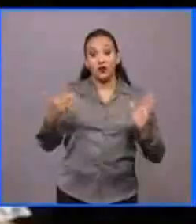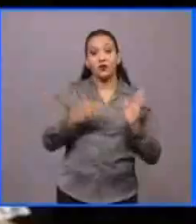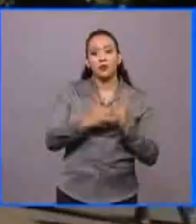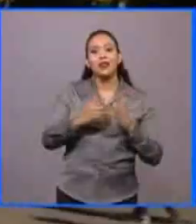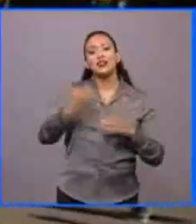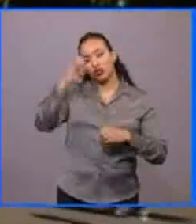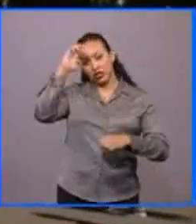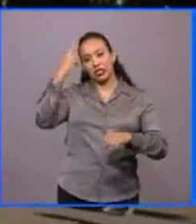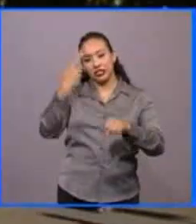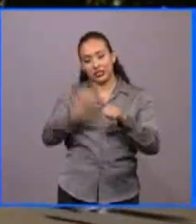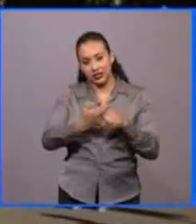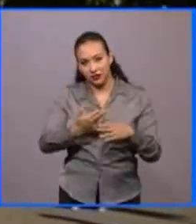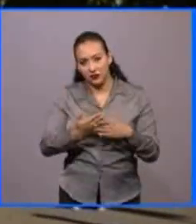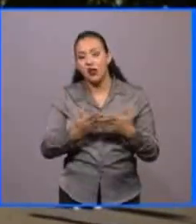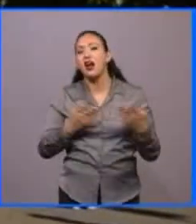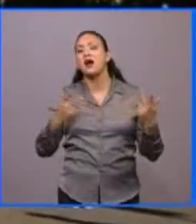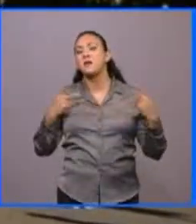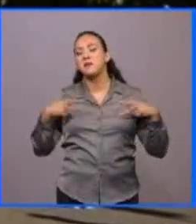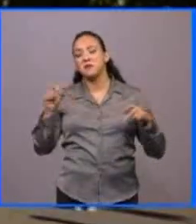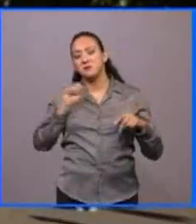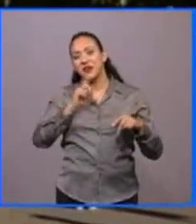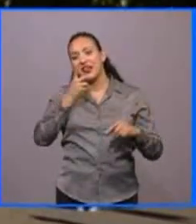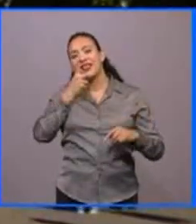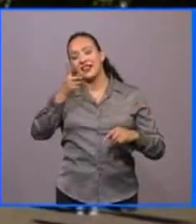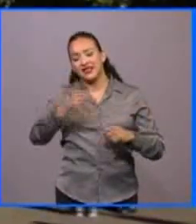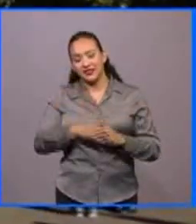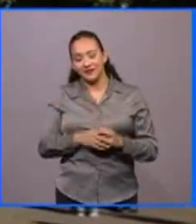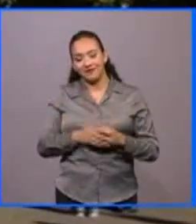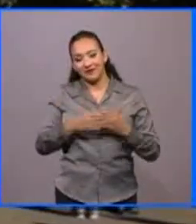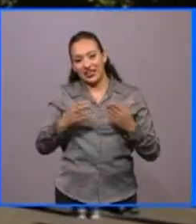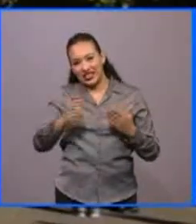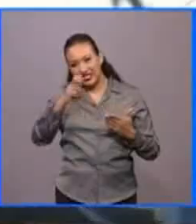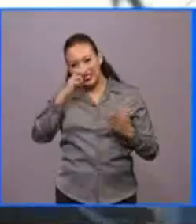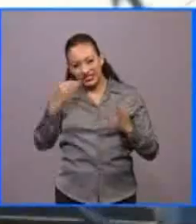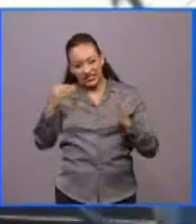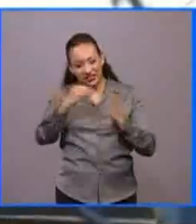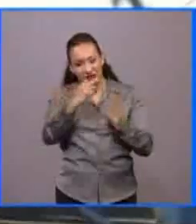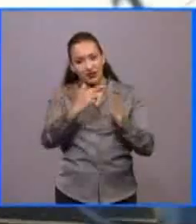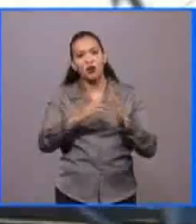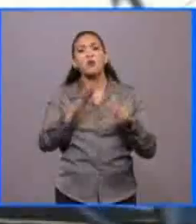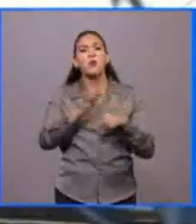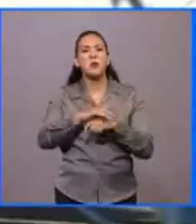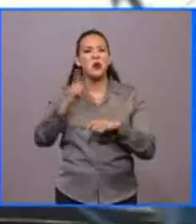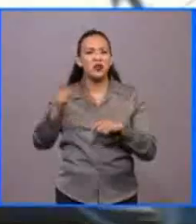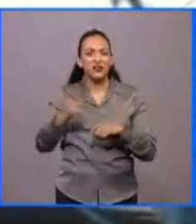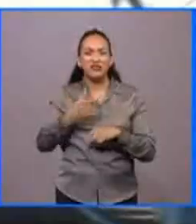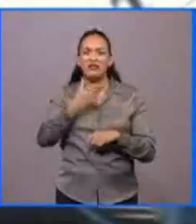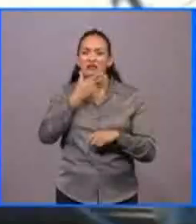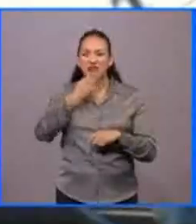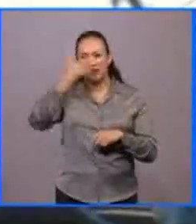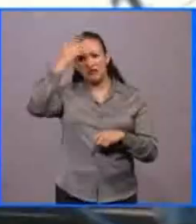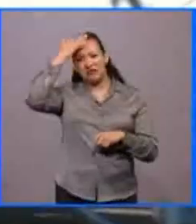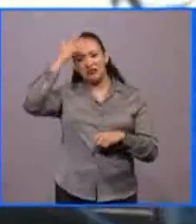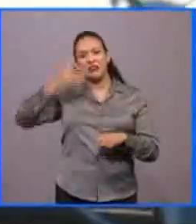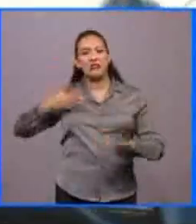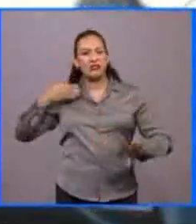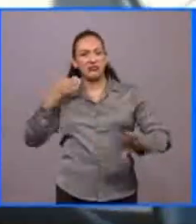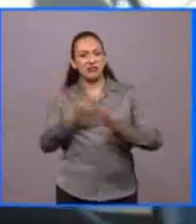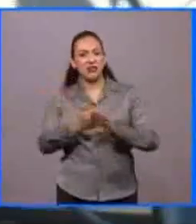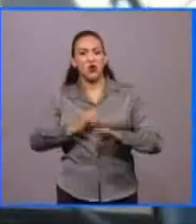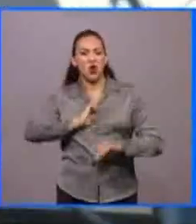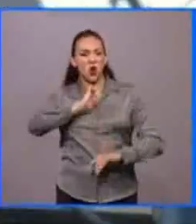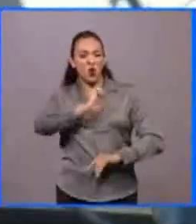son extranjeros. Especialistas explicaron que las políticas están centradas en la xenofobia, la discriminación y el perfilamiento